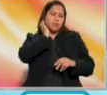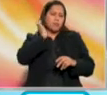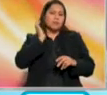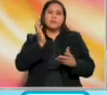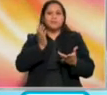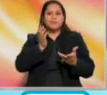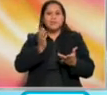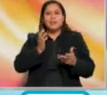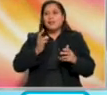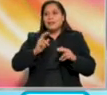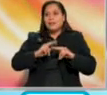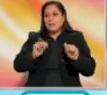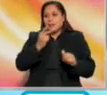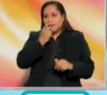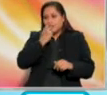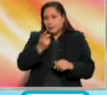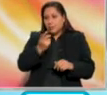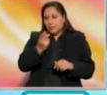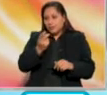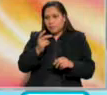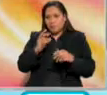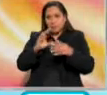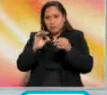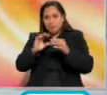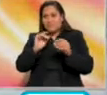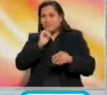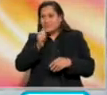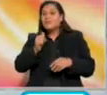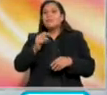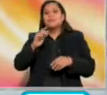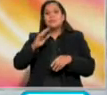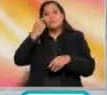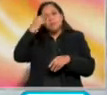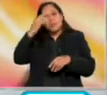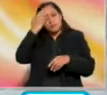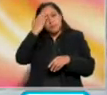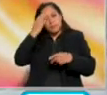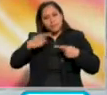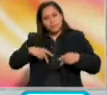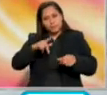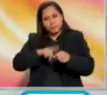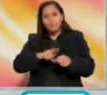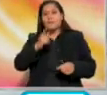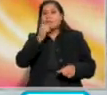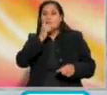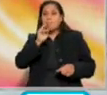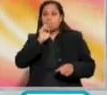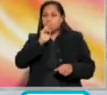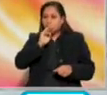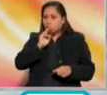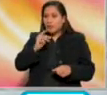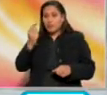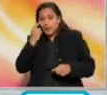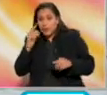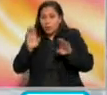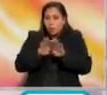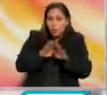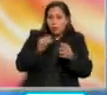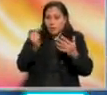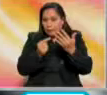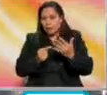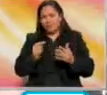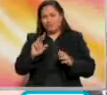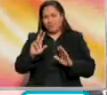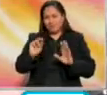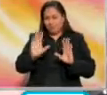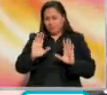esto como una opción de conocimiento personal. También invito a papá y a mamá, si bien no les tienen que dar técnicas ni hablar de sus experiencias